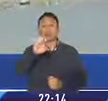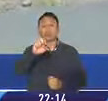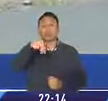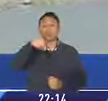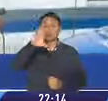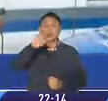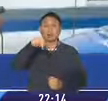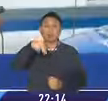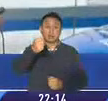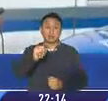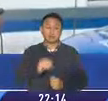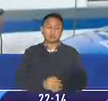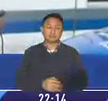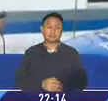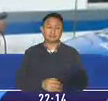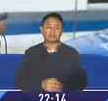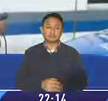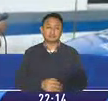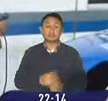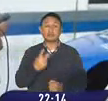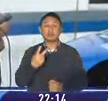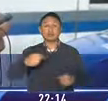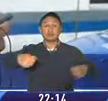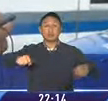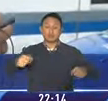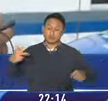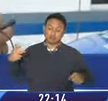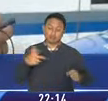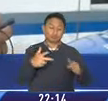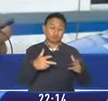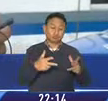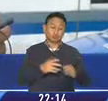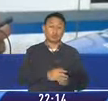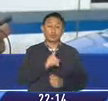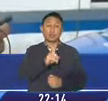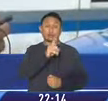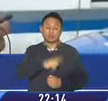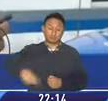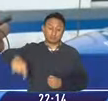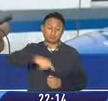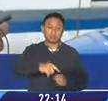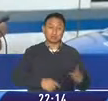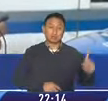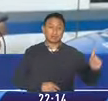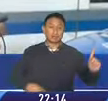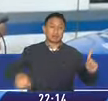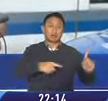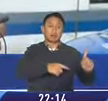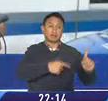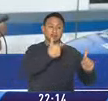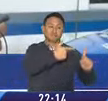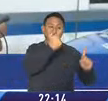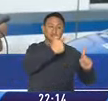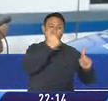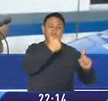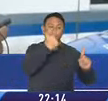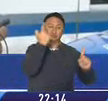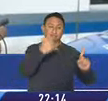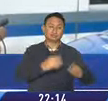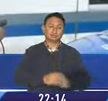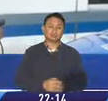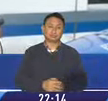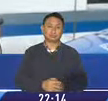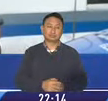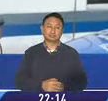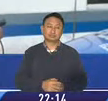de Los Ríos. Donde es abordado por dos motocicletas, de las cuales se baja un individuo y le realiza varios disparos en contra